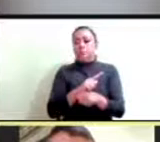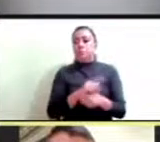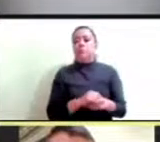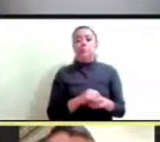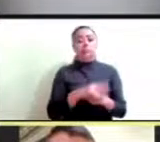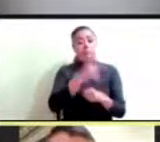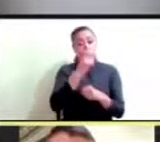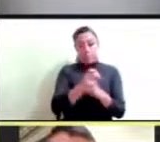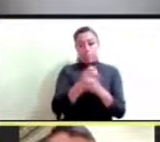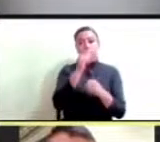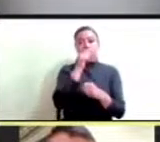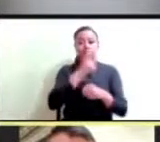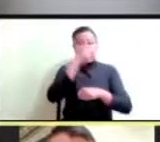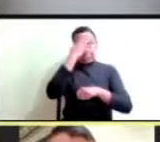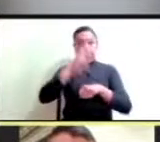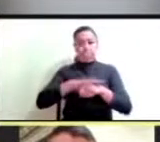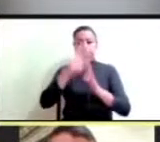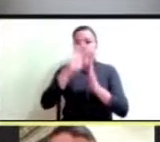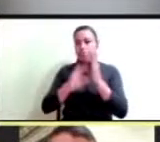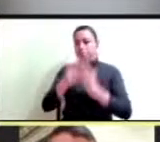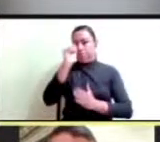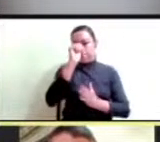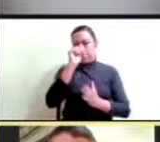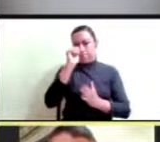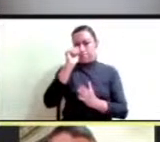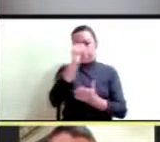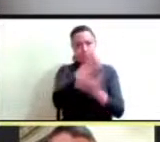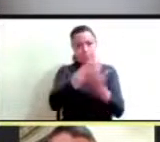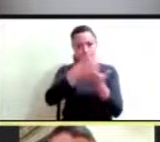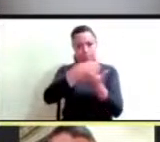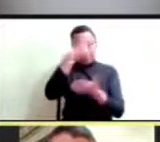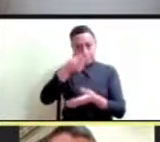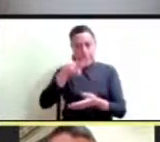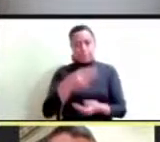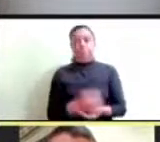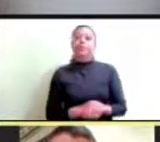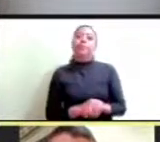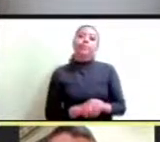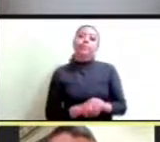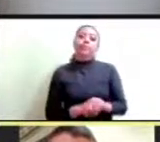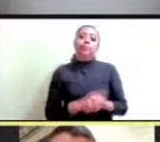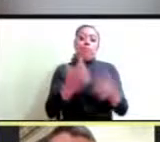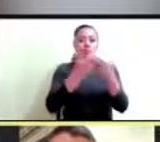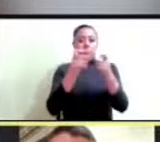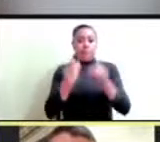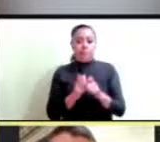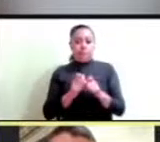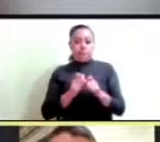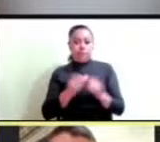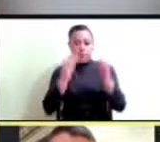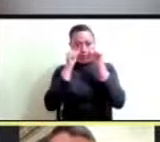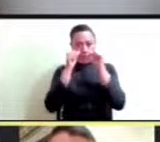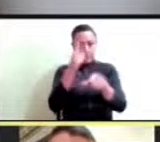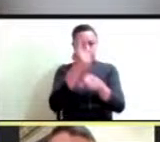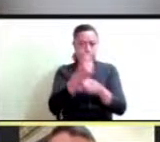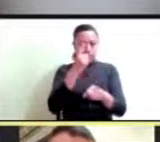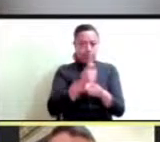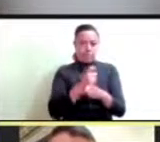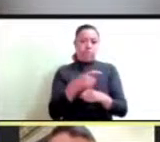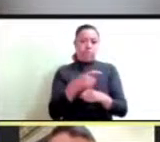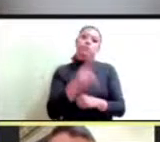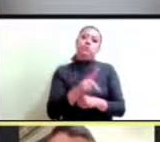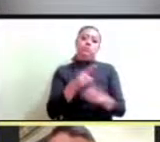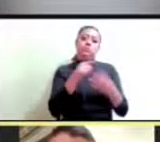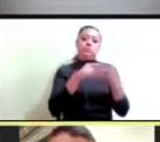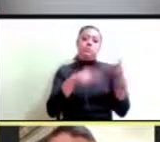la Constitución Política de la Ciudad de México como grupos de atención prioritaria. Sin embargo, en la operación de los programas no se